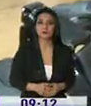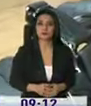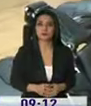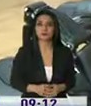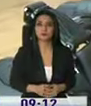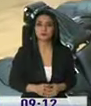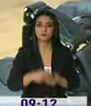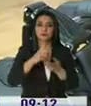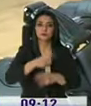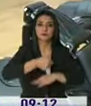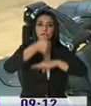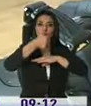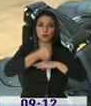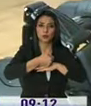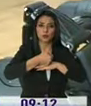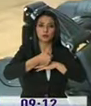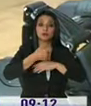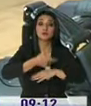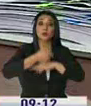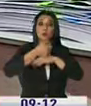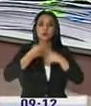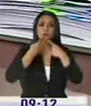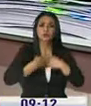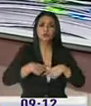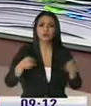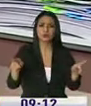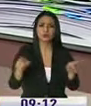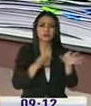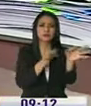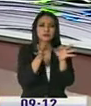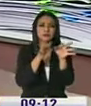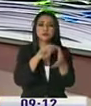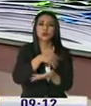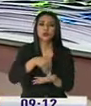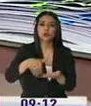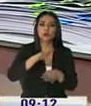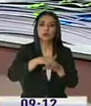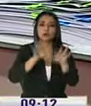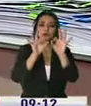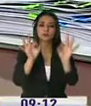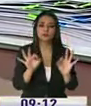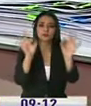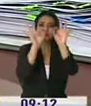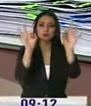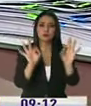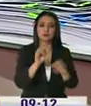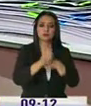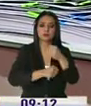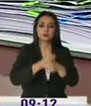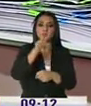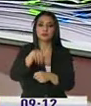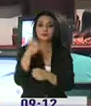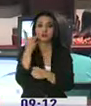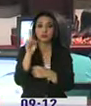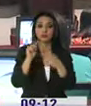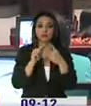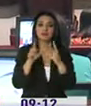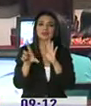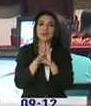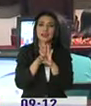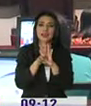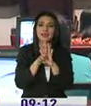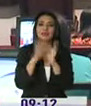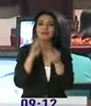prensa que las autoridades despejaron algunas dudas referente a la proforma presupuestaria del 2018 y al proyecto de ley para